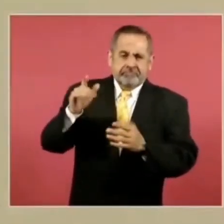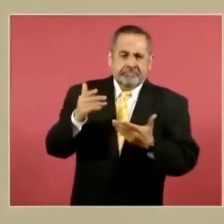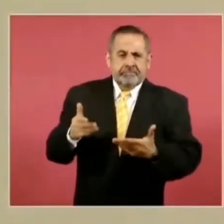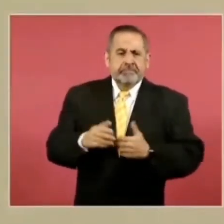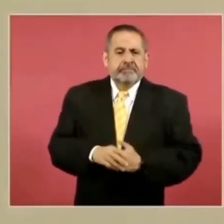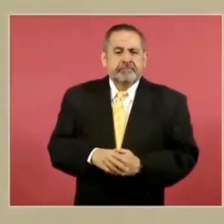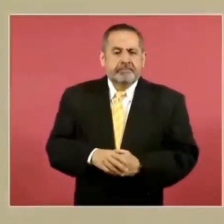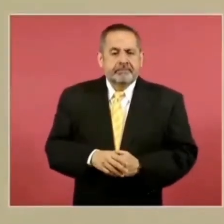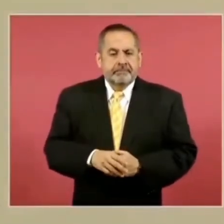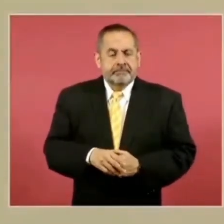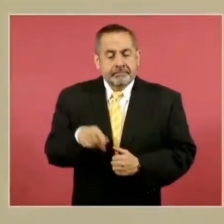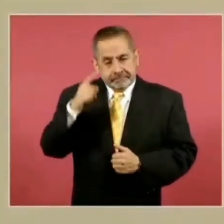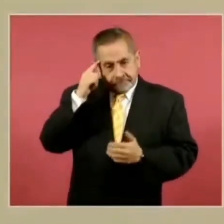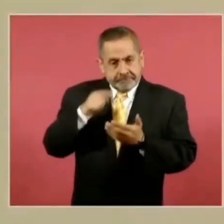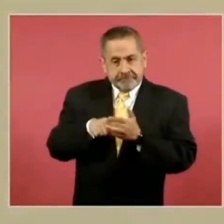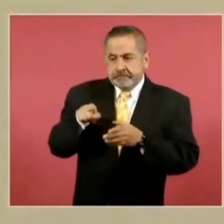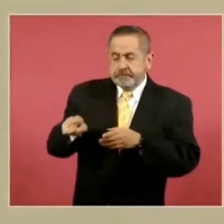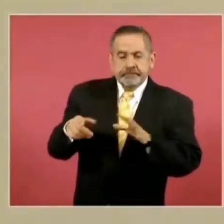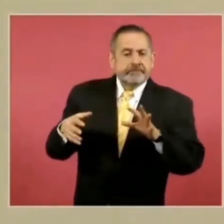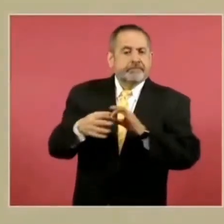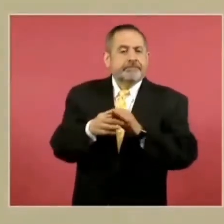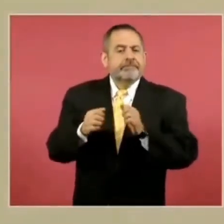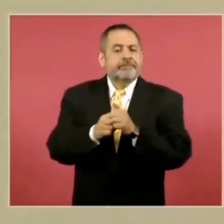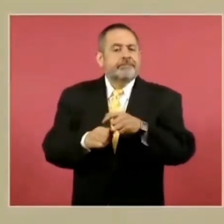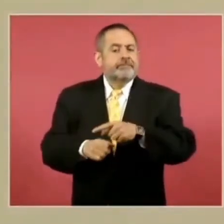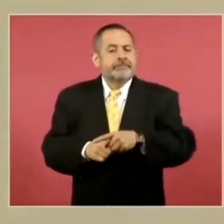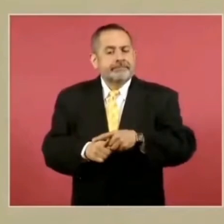Creo que esto coincide desde